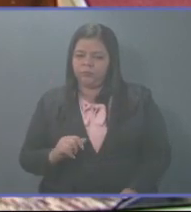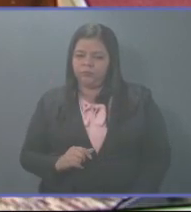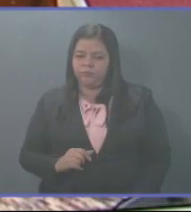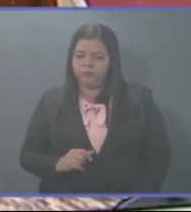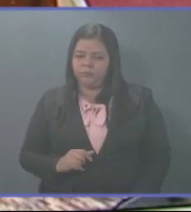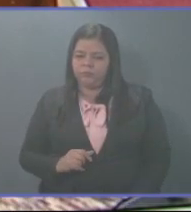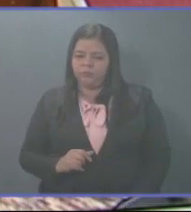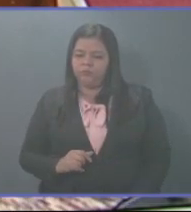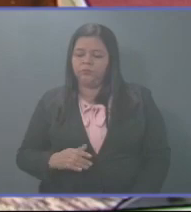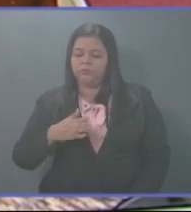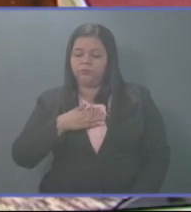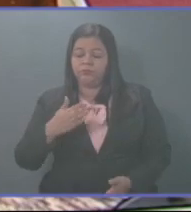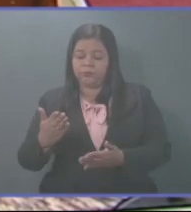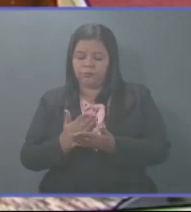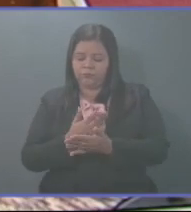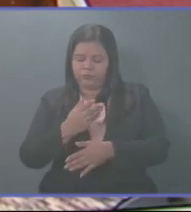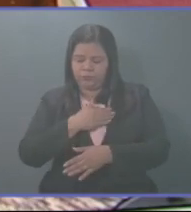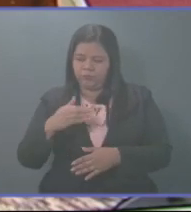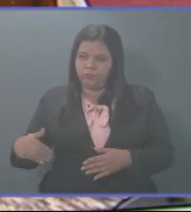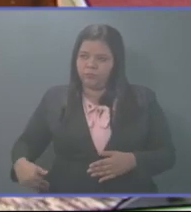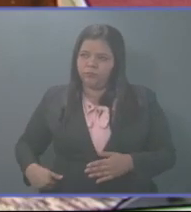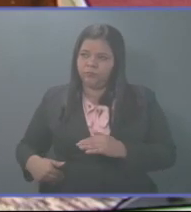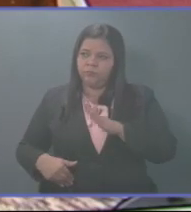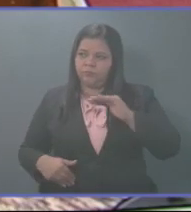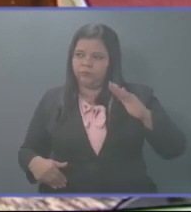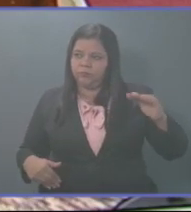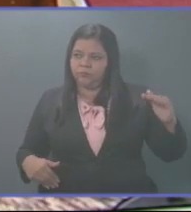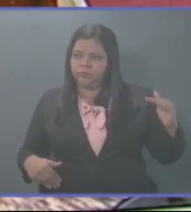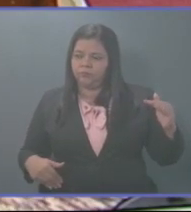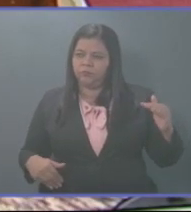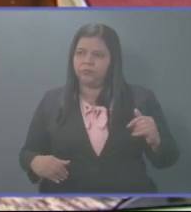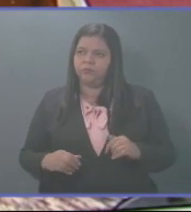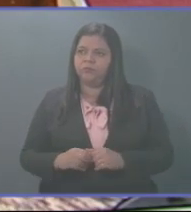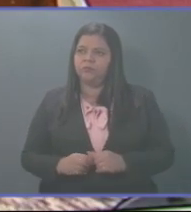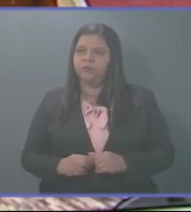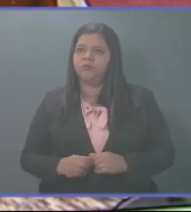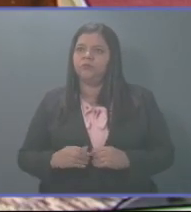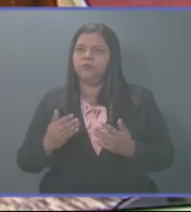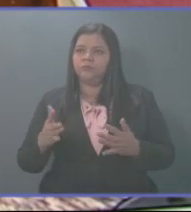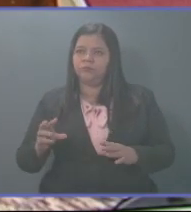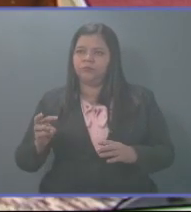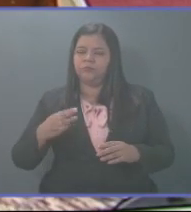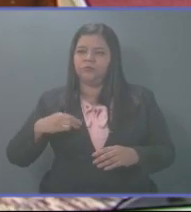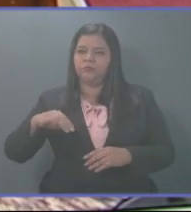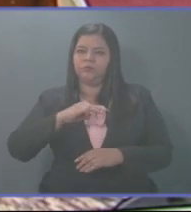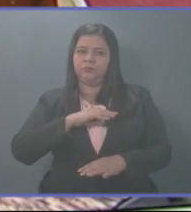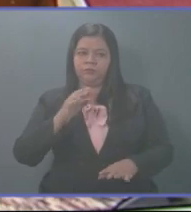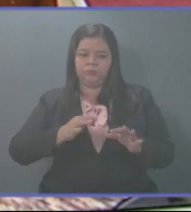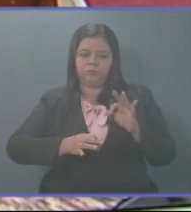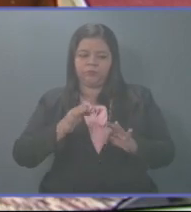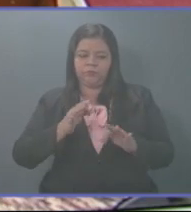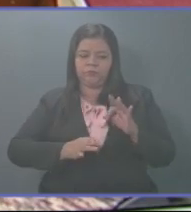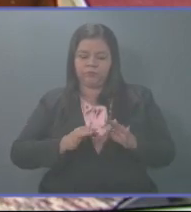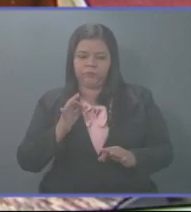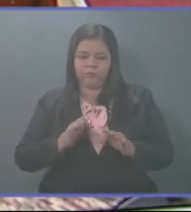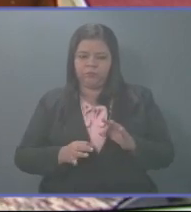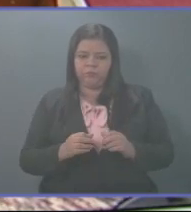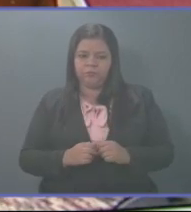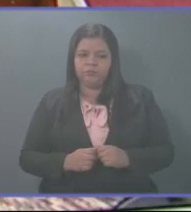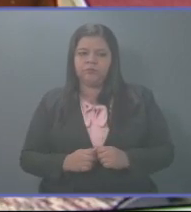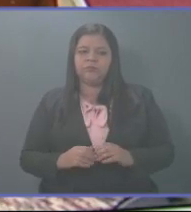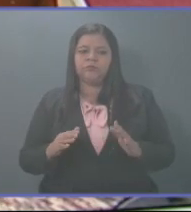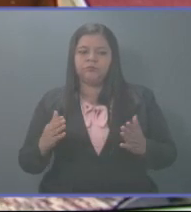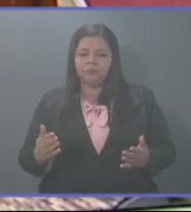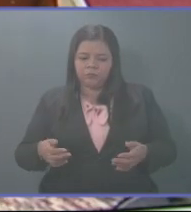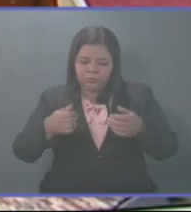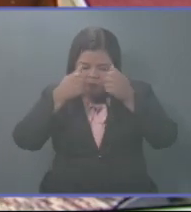631-1-2019-1, que contiene iniciativa del presidente de la República por medio del ministro de Justicia y Seguridad Pública. En el sentido